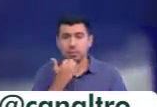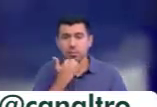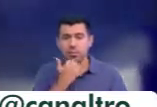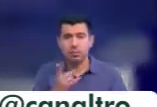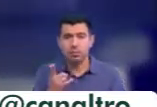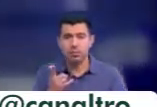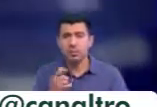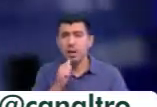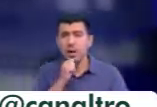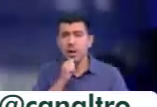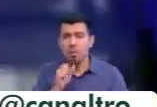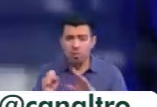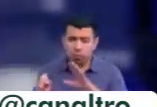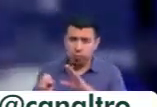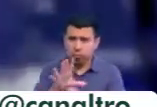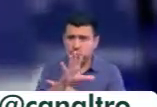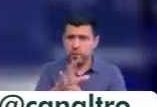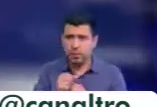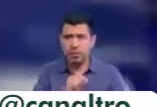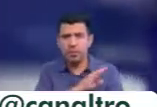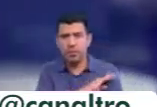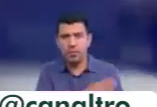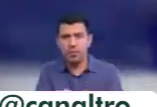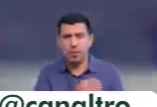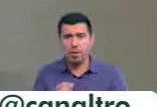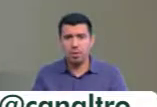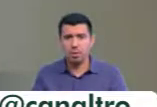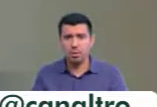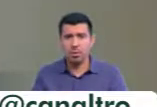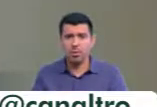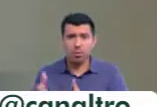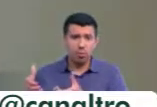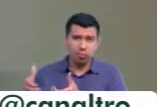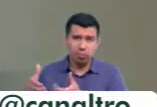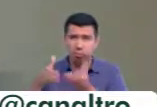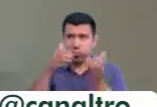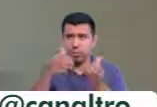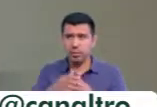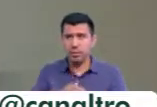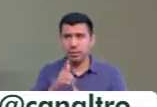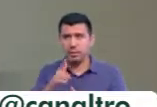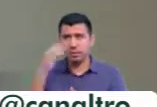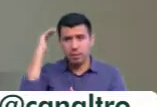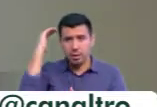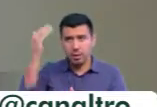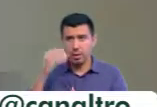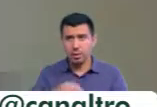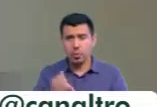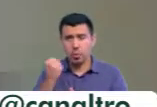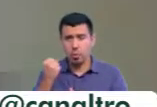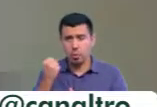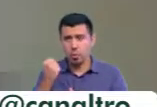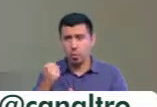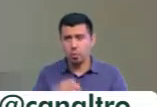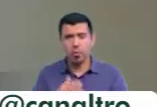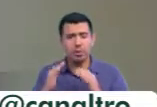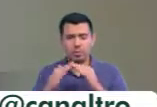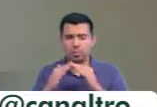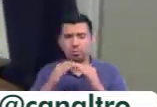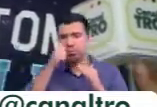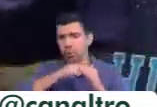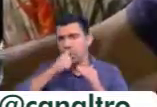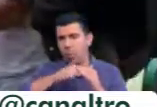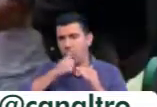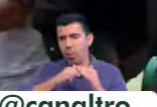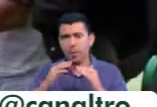un chorro fuerte bastante grande de agua y caía encima del techo y los techos no este techo